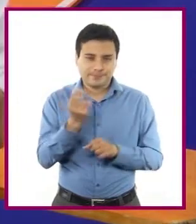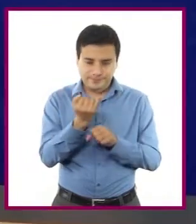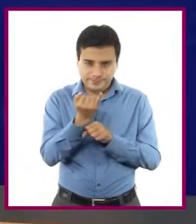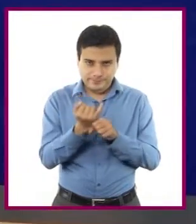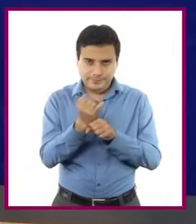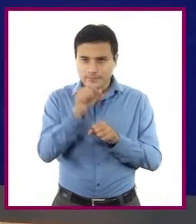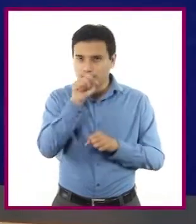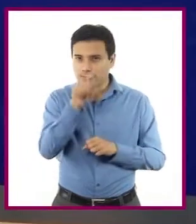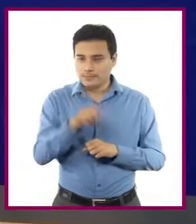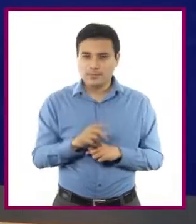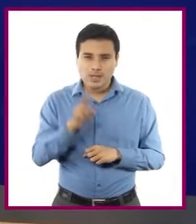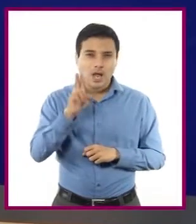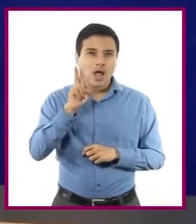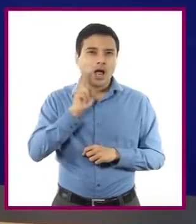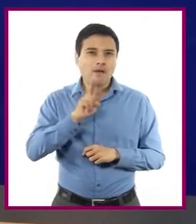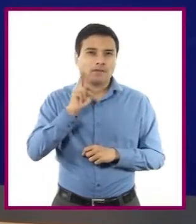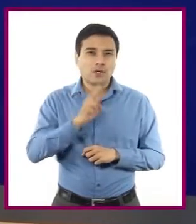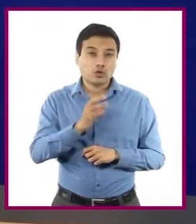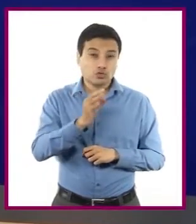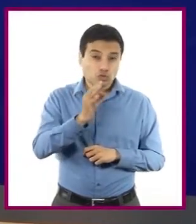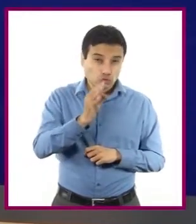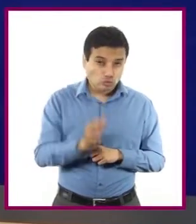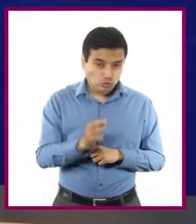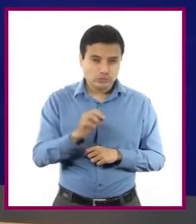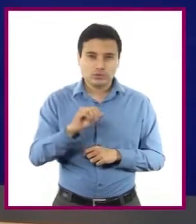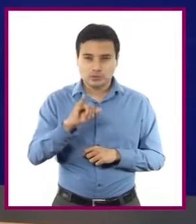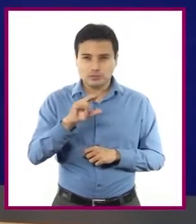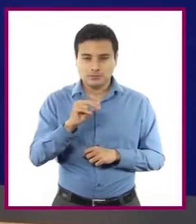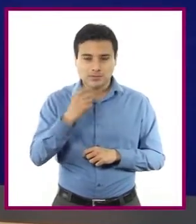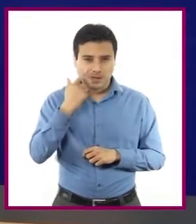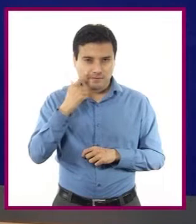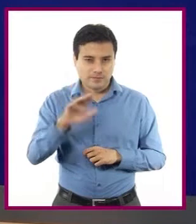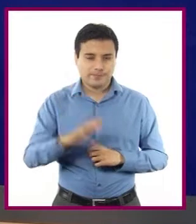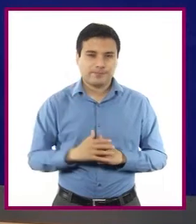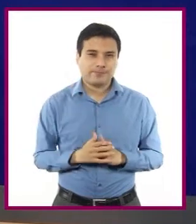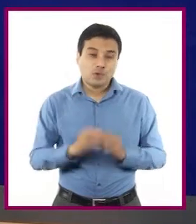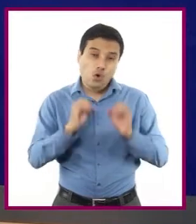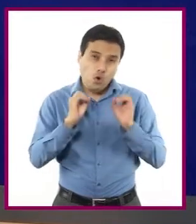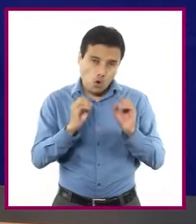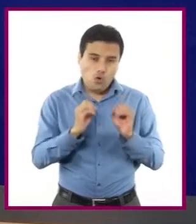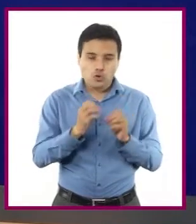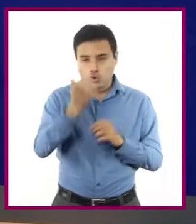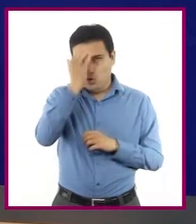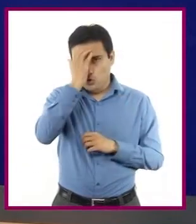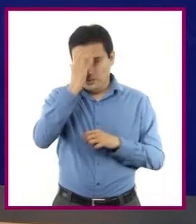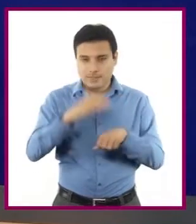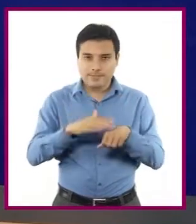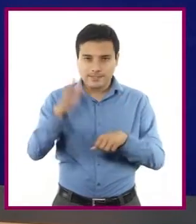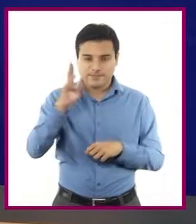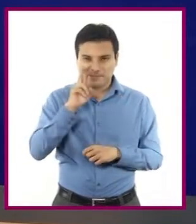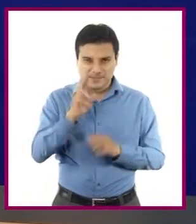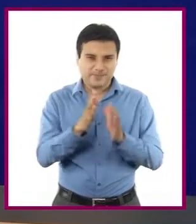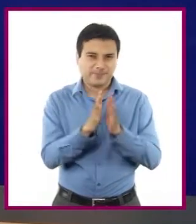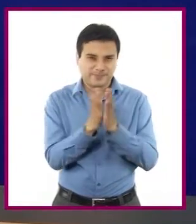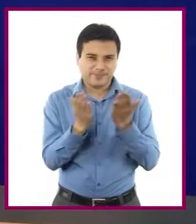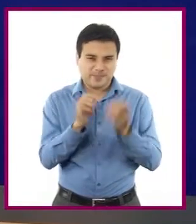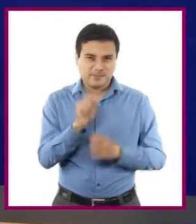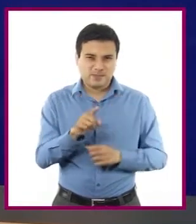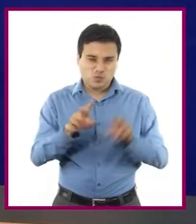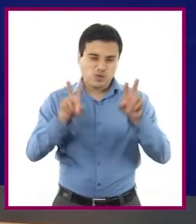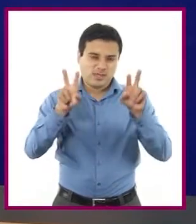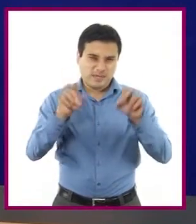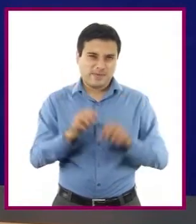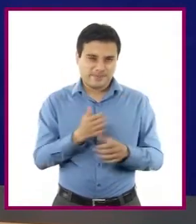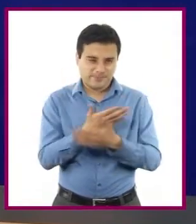no se contradicen o si podemos ampliar nuestra información. Leamos juntos el siguiente texto sobre la migración de